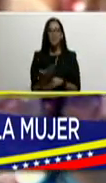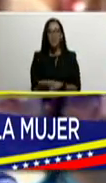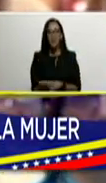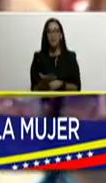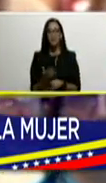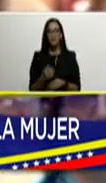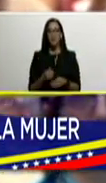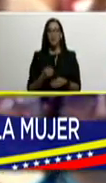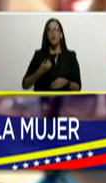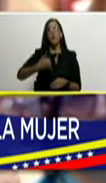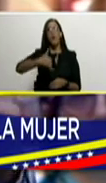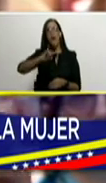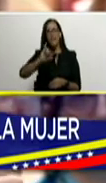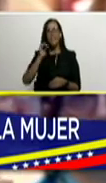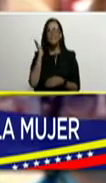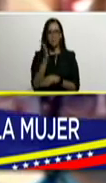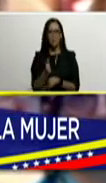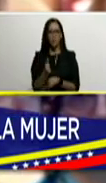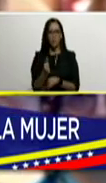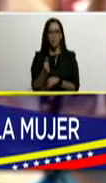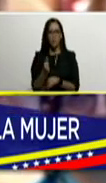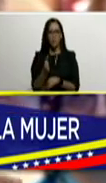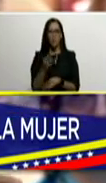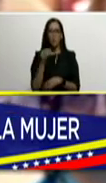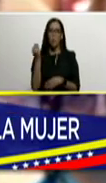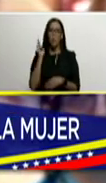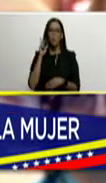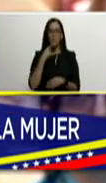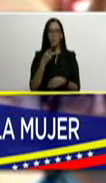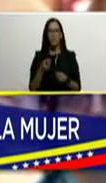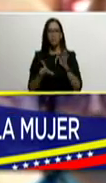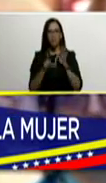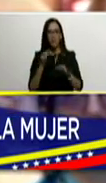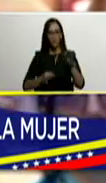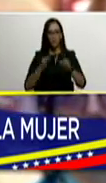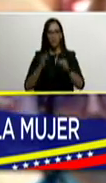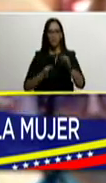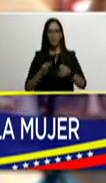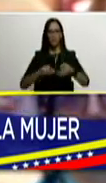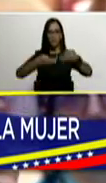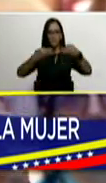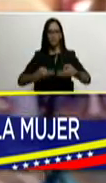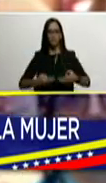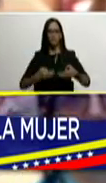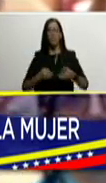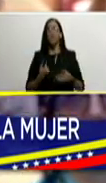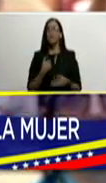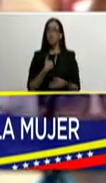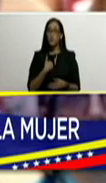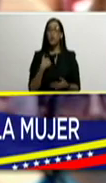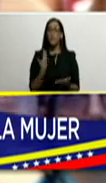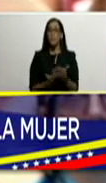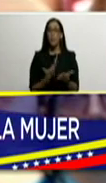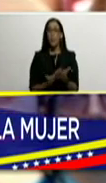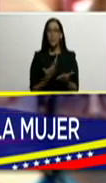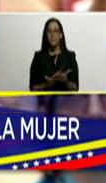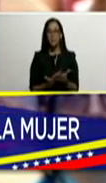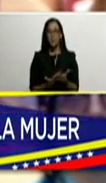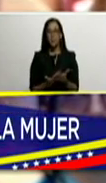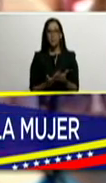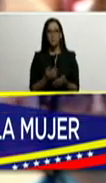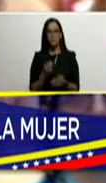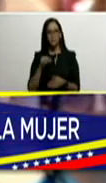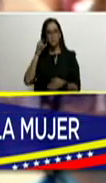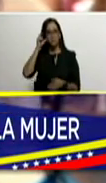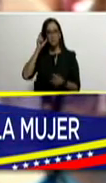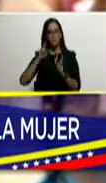cuando hay castigo, cuando actúa, como usted lo ha referido, la justicia de manera oportuna. Yo he propuesto de manera inmediata para